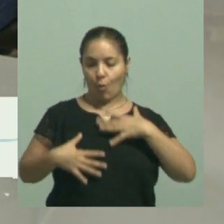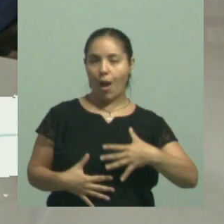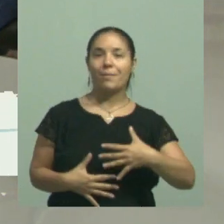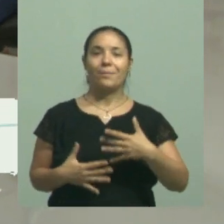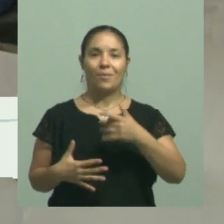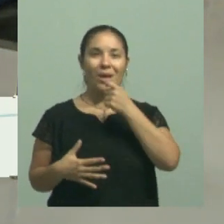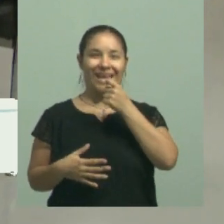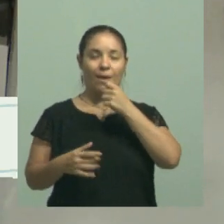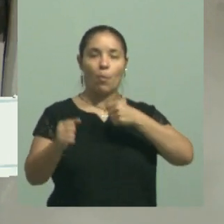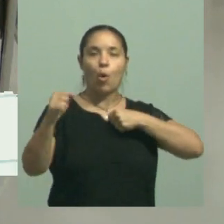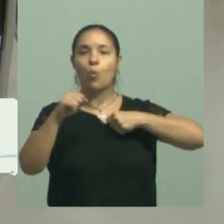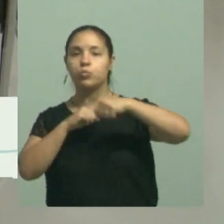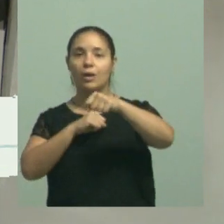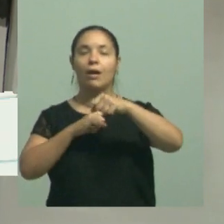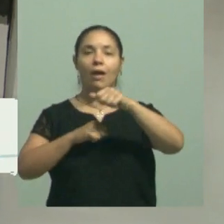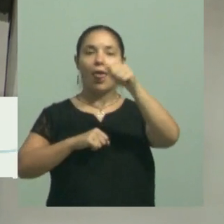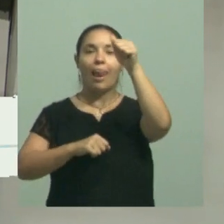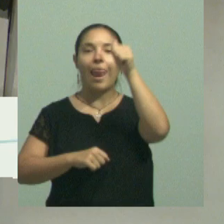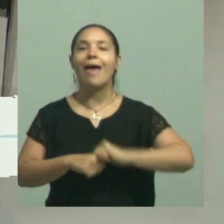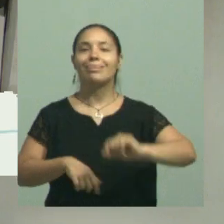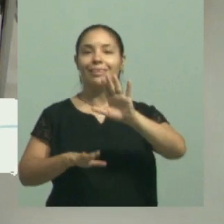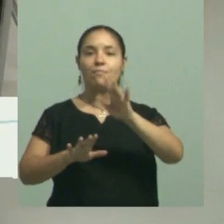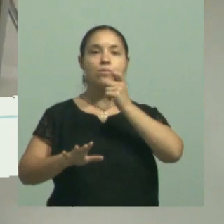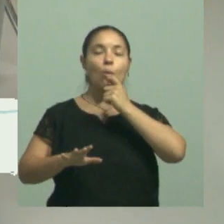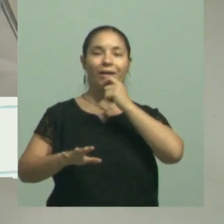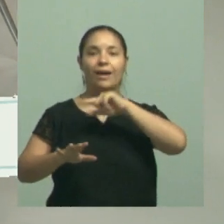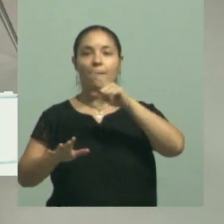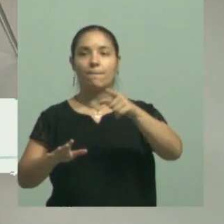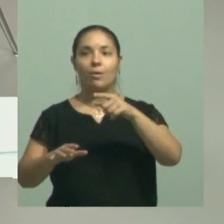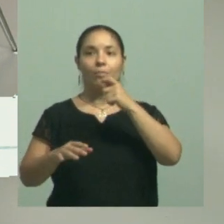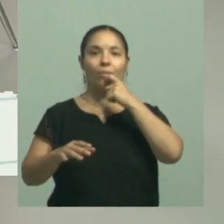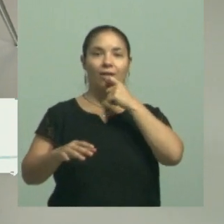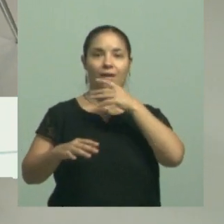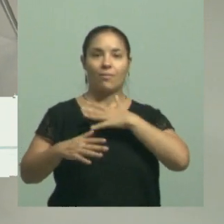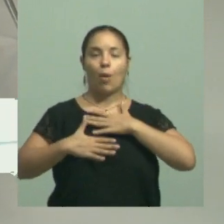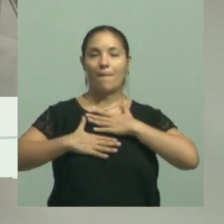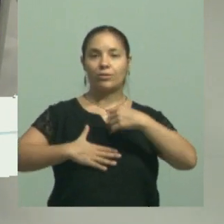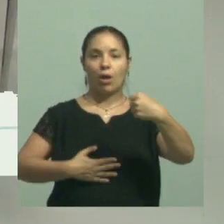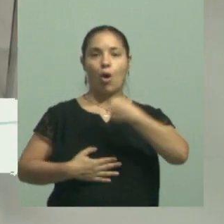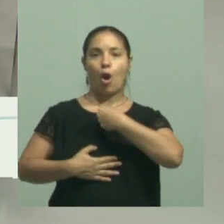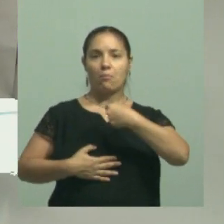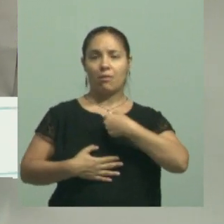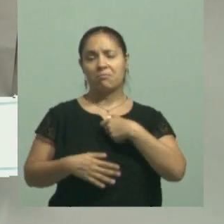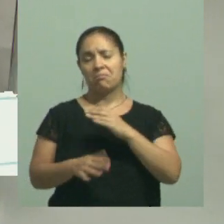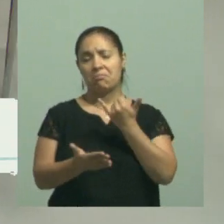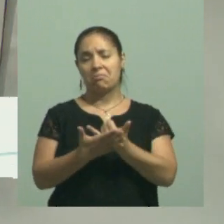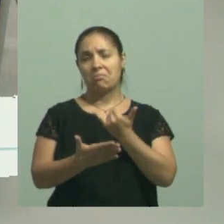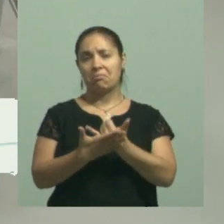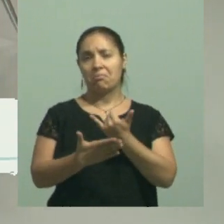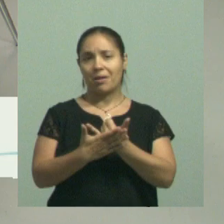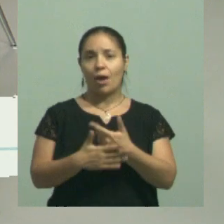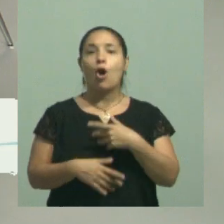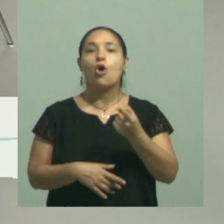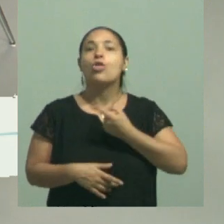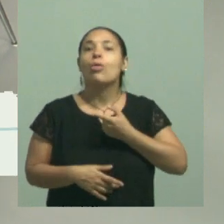que le lastime o que al menos lo detenga. Si yo le pego en los pectorales a una persona, no le hago absolutamente nada. Entonces, ¿dónde